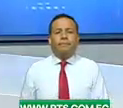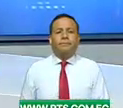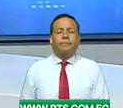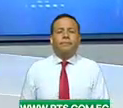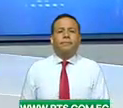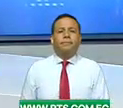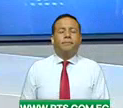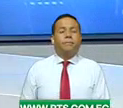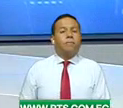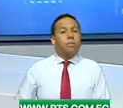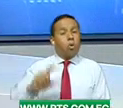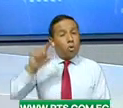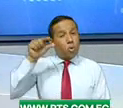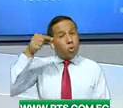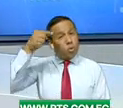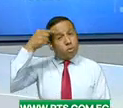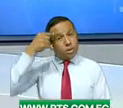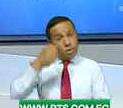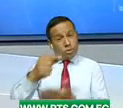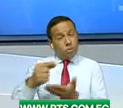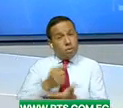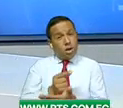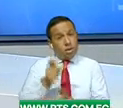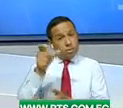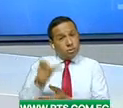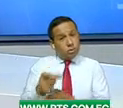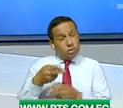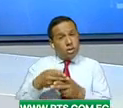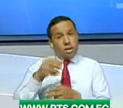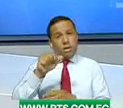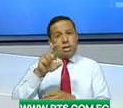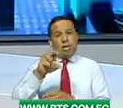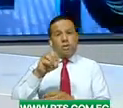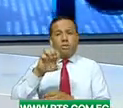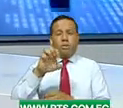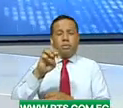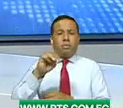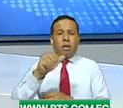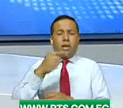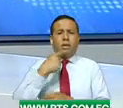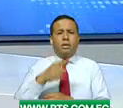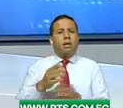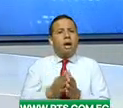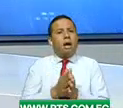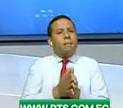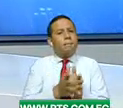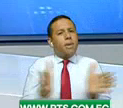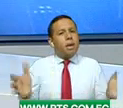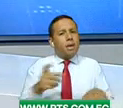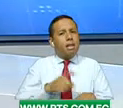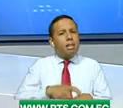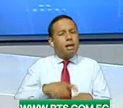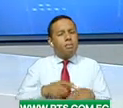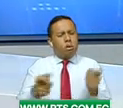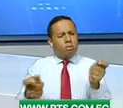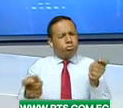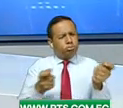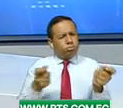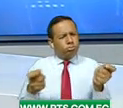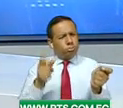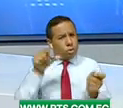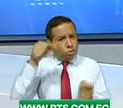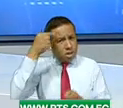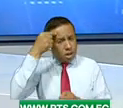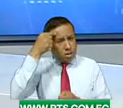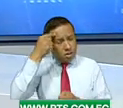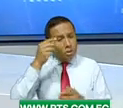Según el gobernador del Guayas, Pablo Arosemena, la ampliación del estado de excepción permitirá reducir aún más los índices de robos y asaltos.